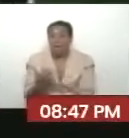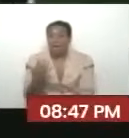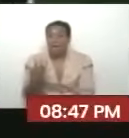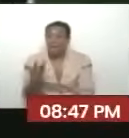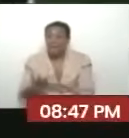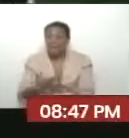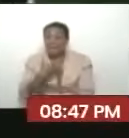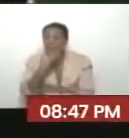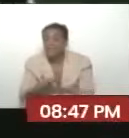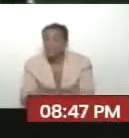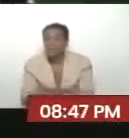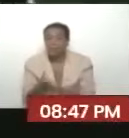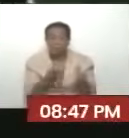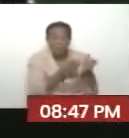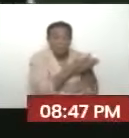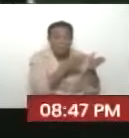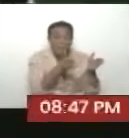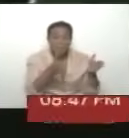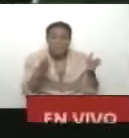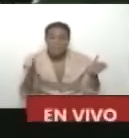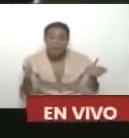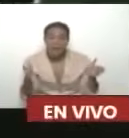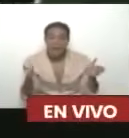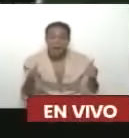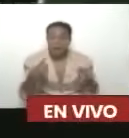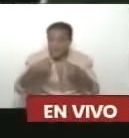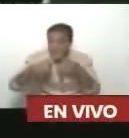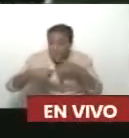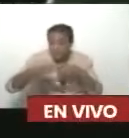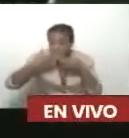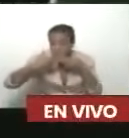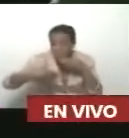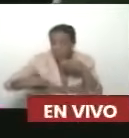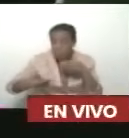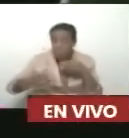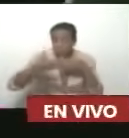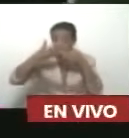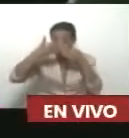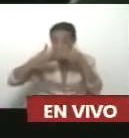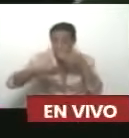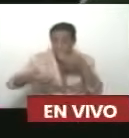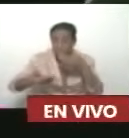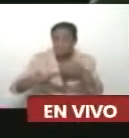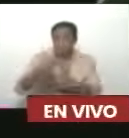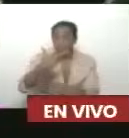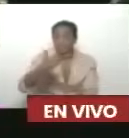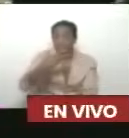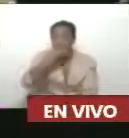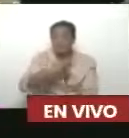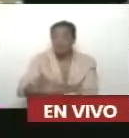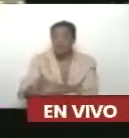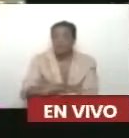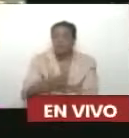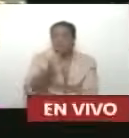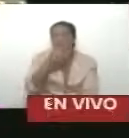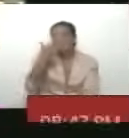una cita. Y para ver la cita que tenemos el próximo domingo, para saber por qué